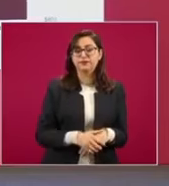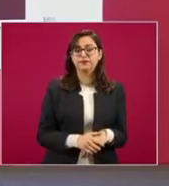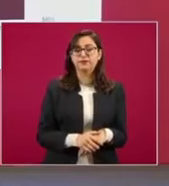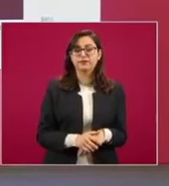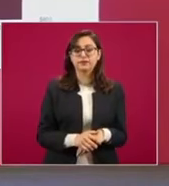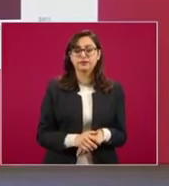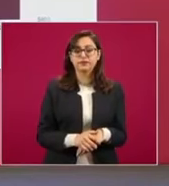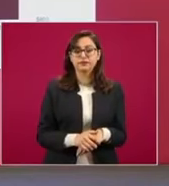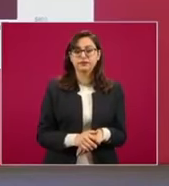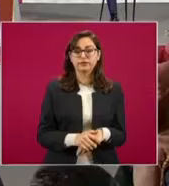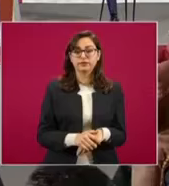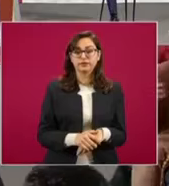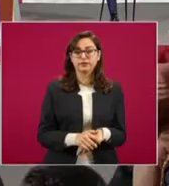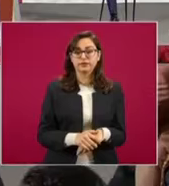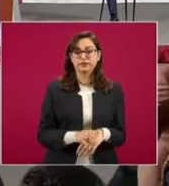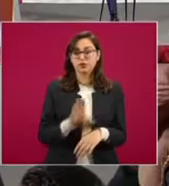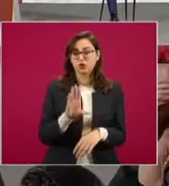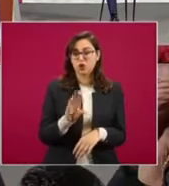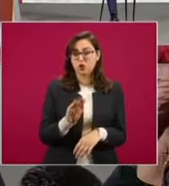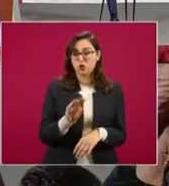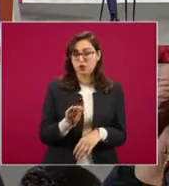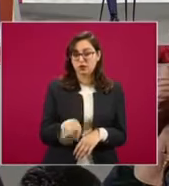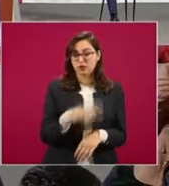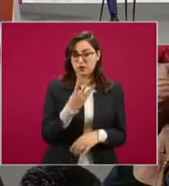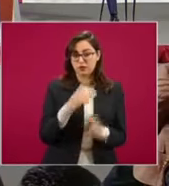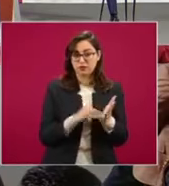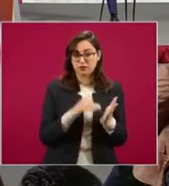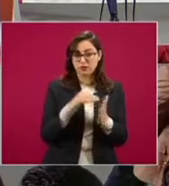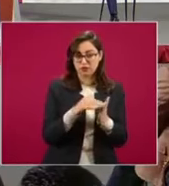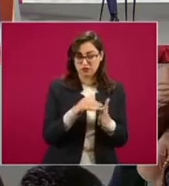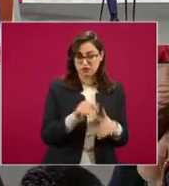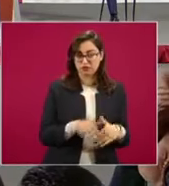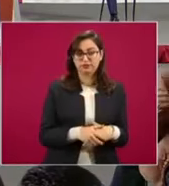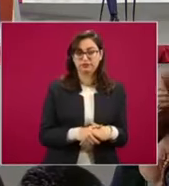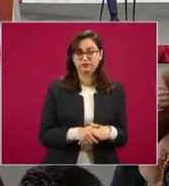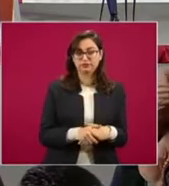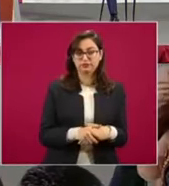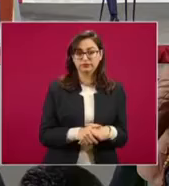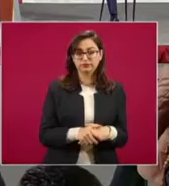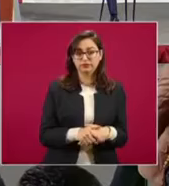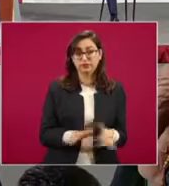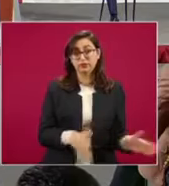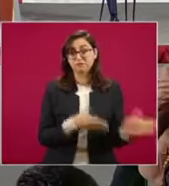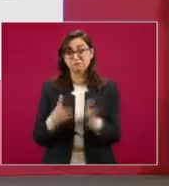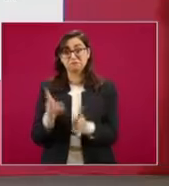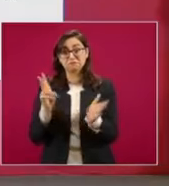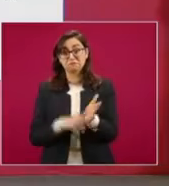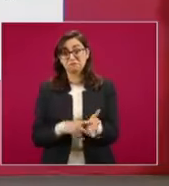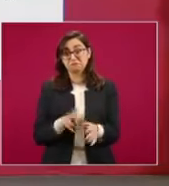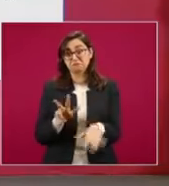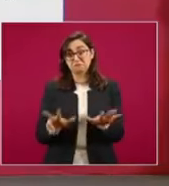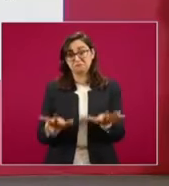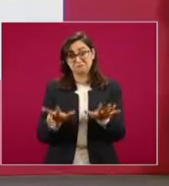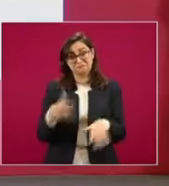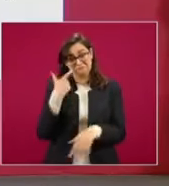mes 94 millones No pues aquí en el 18